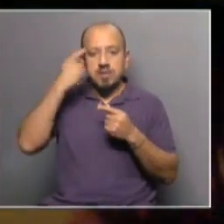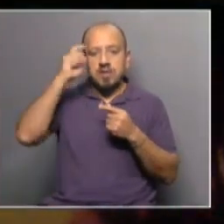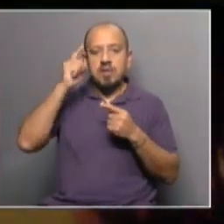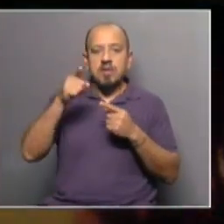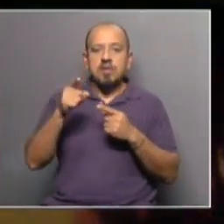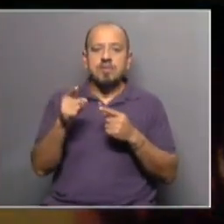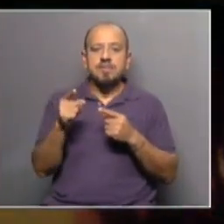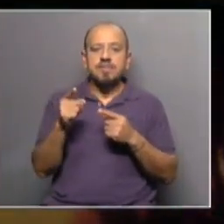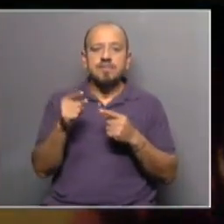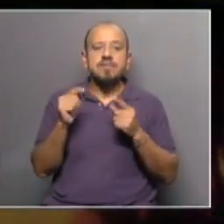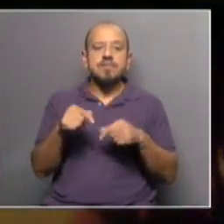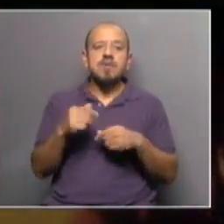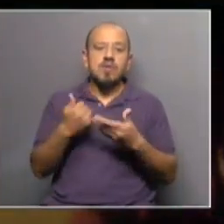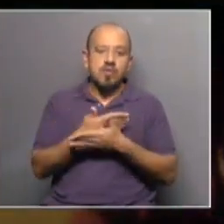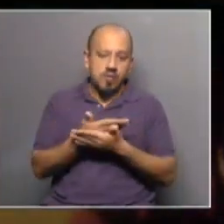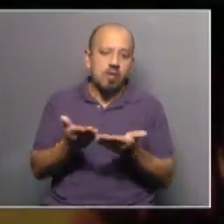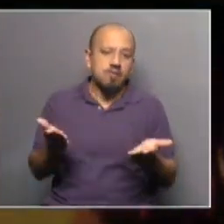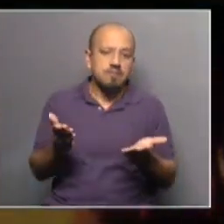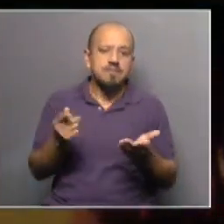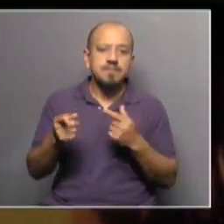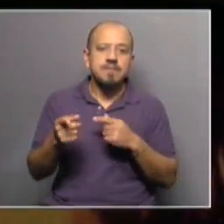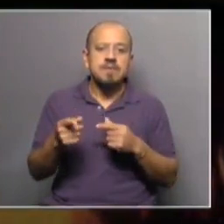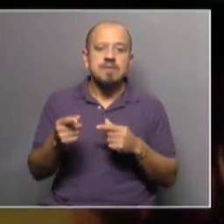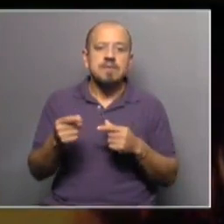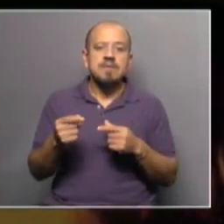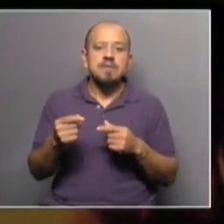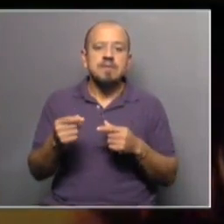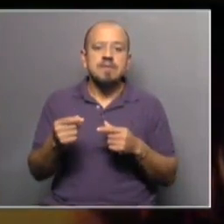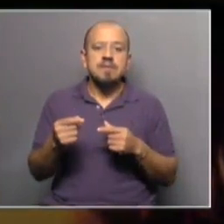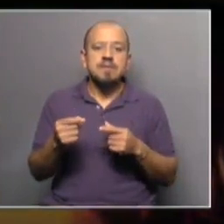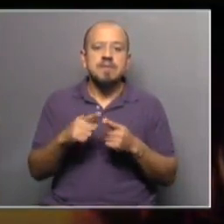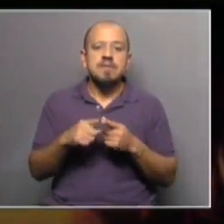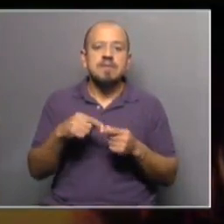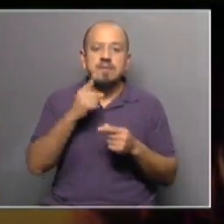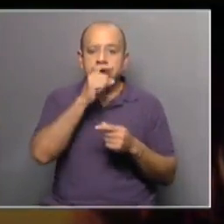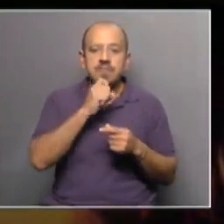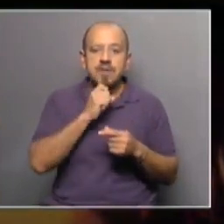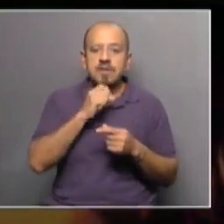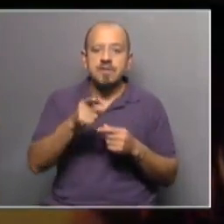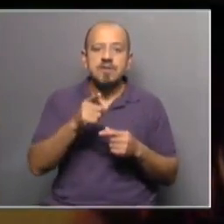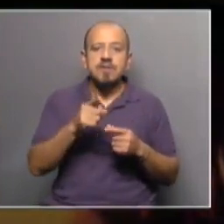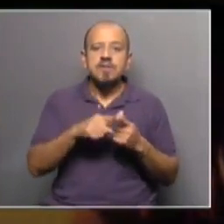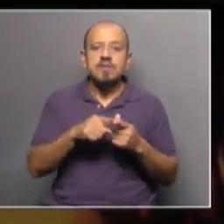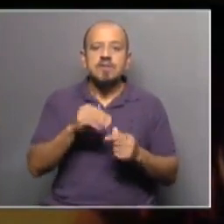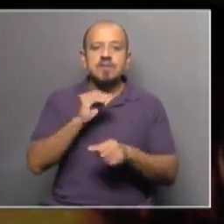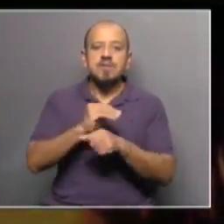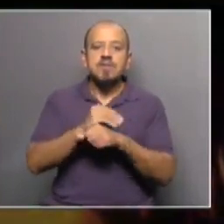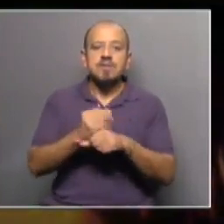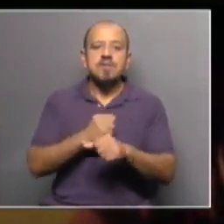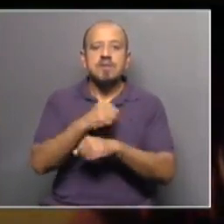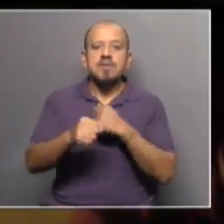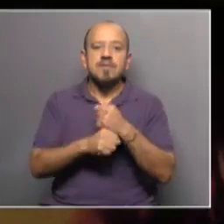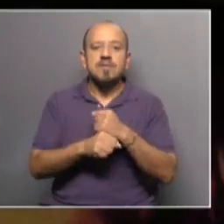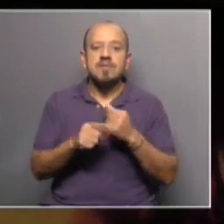curso... Pero tuvimos un buen pantallazo. De... Quienes quieran después, porque capaz cada uno... Que en marzo arrancan con el curso anual. Sí, si en este le va